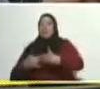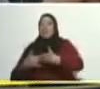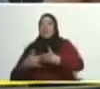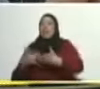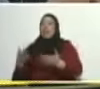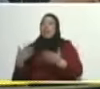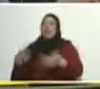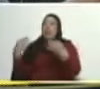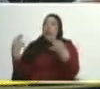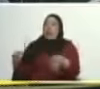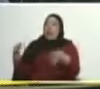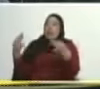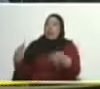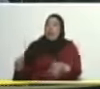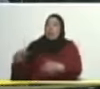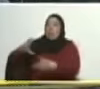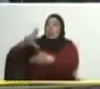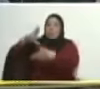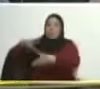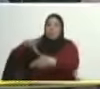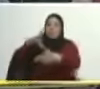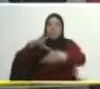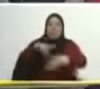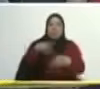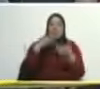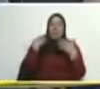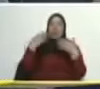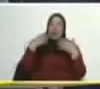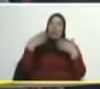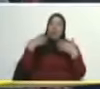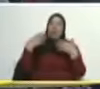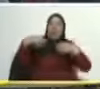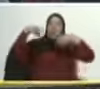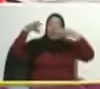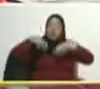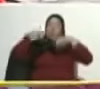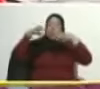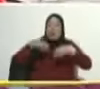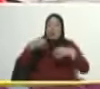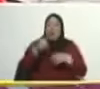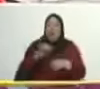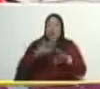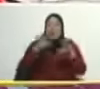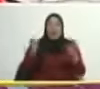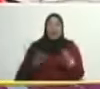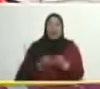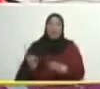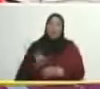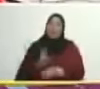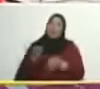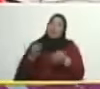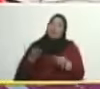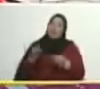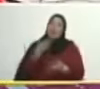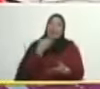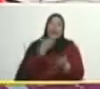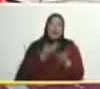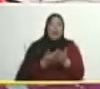emergencia climática que vive el planeta Tierra. Muchas gracias, compañero Gaston